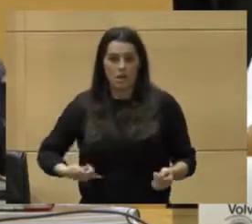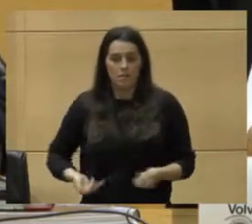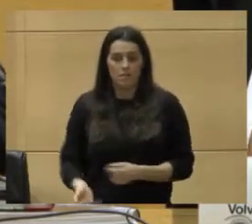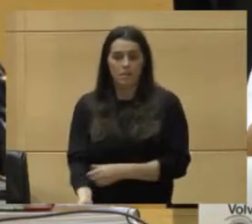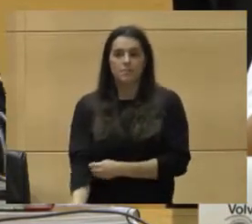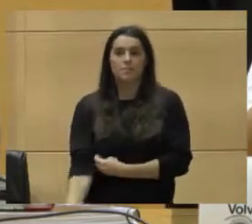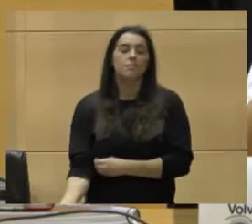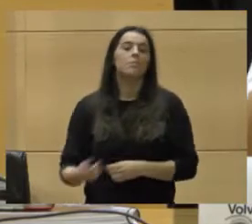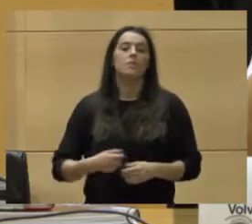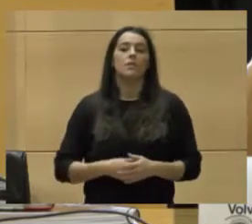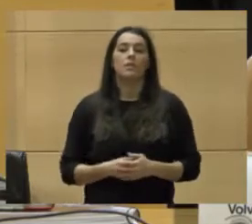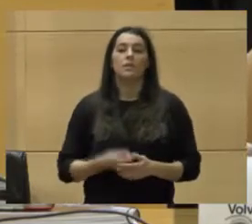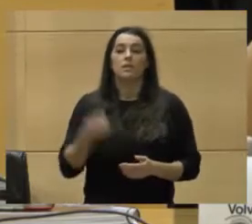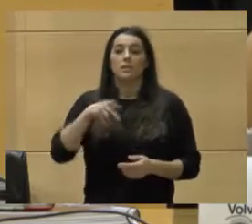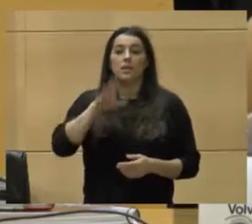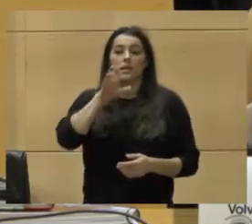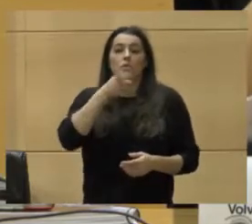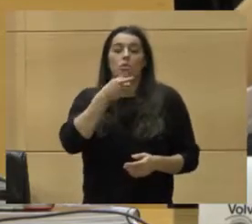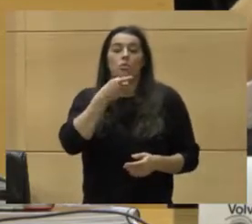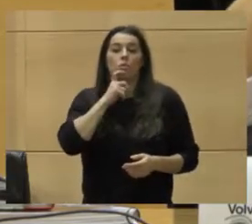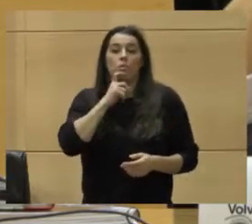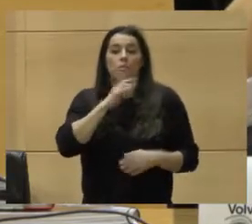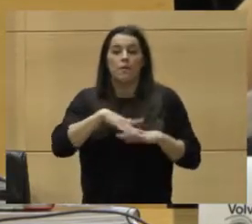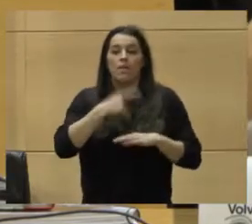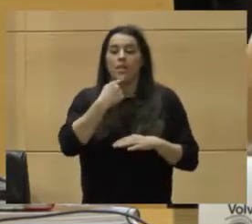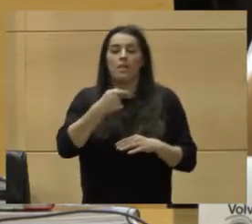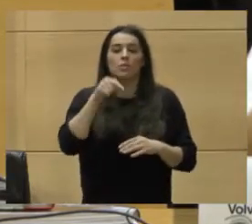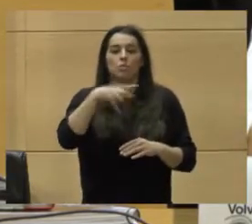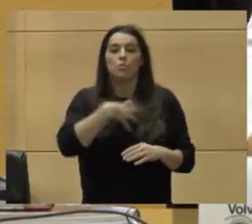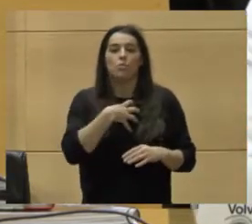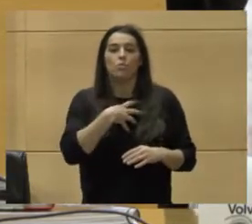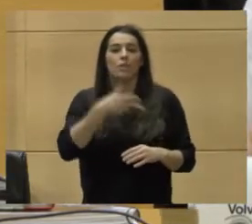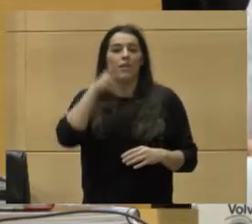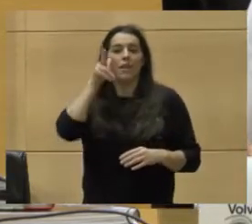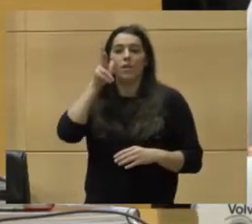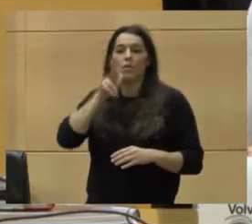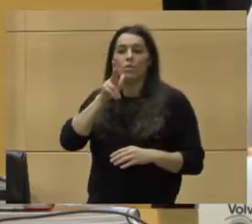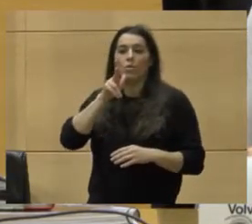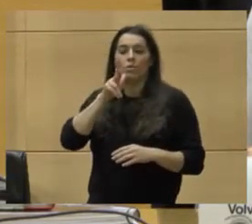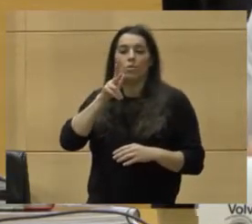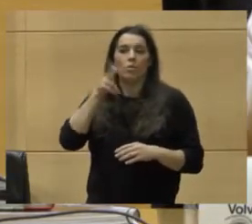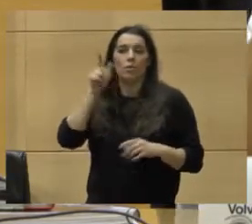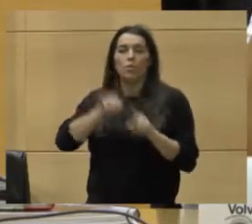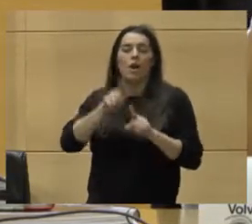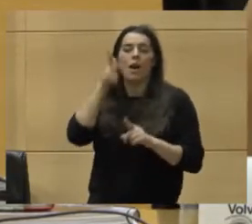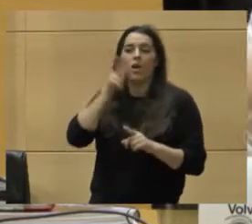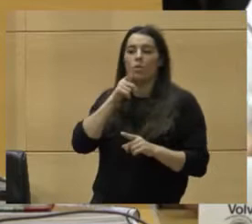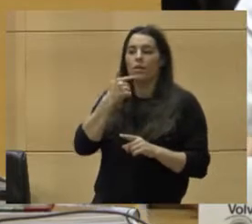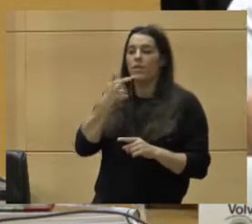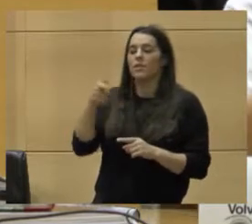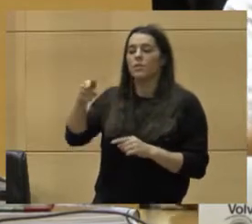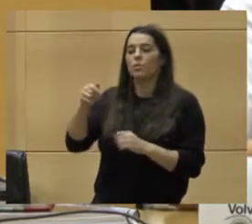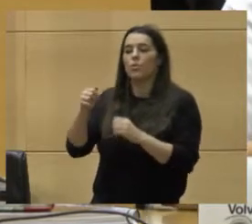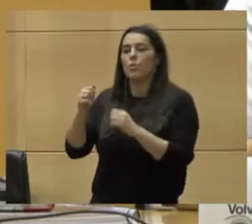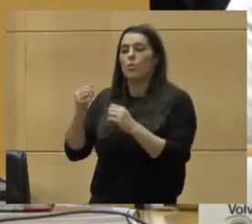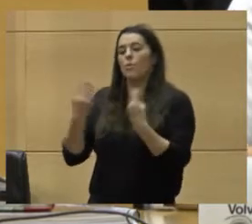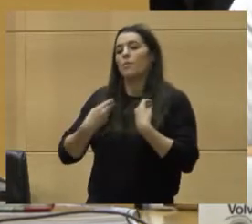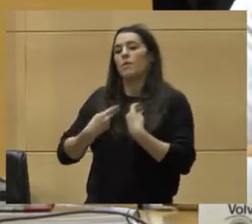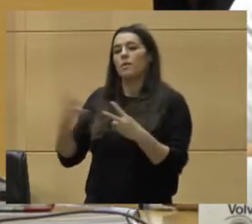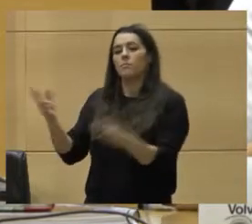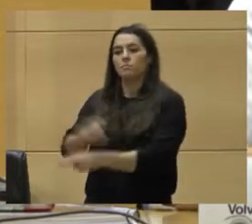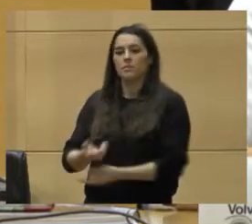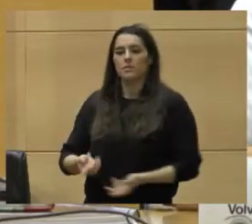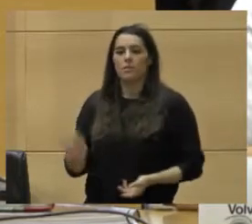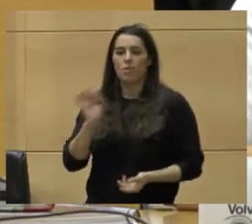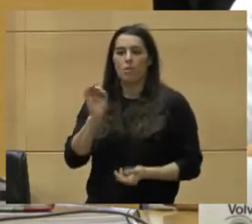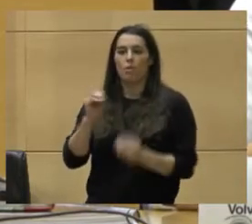como estado para decirle que nadie podía permitirse el lujo de privar del derecho a la vida a alguien en el ejercicio de su derecho a